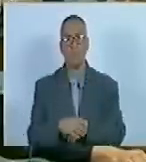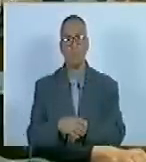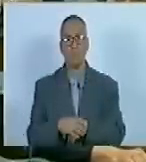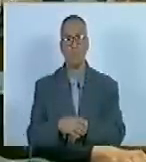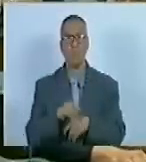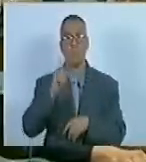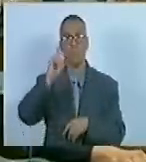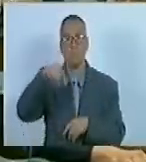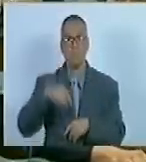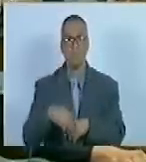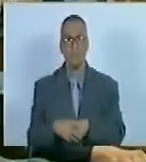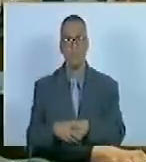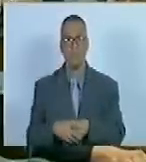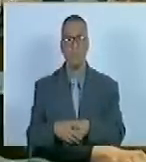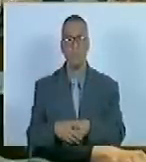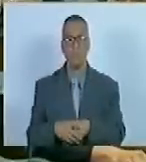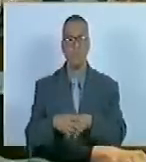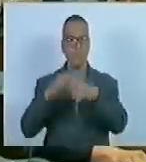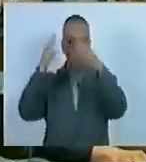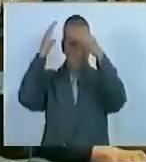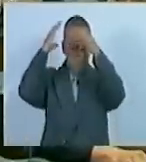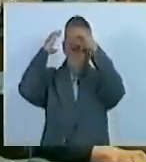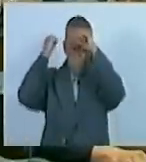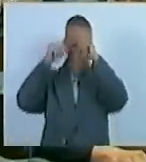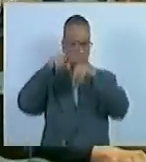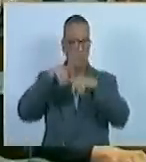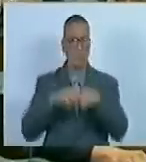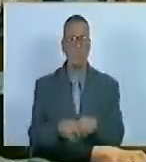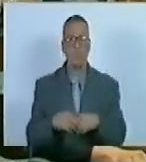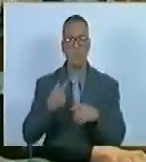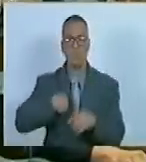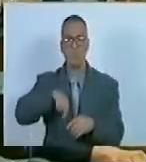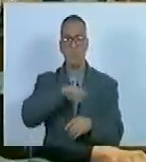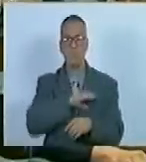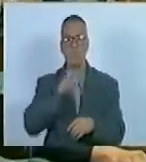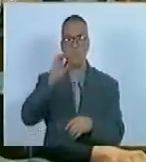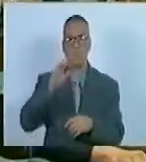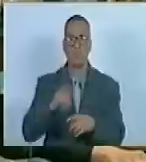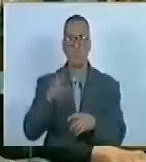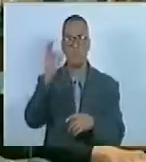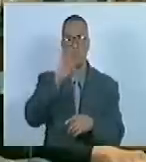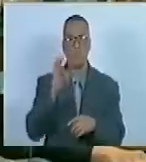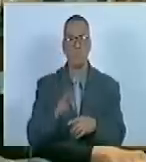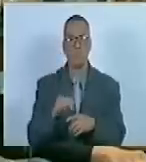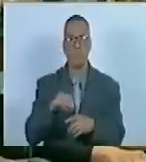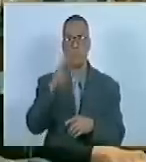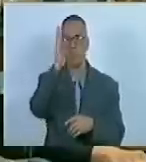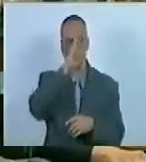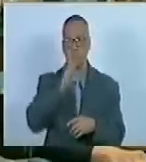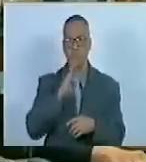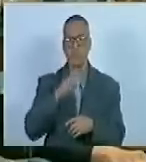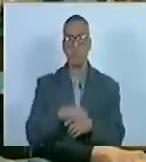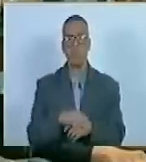2015. Y además fue embajador de nuestro país en la República Federativa de Brasil.